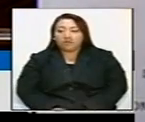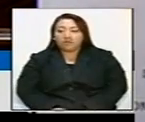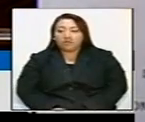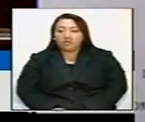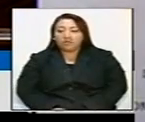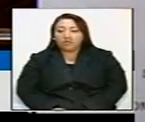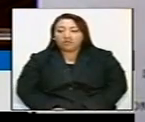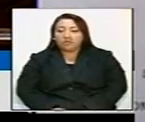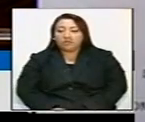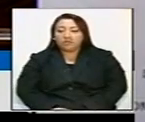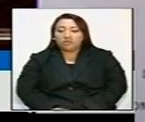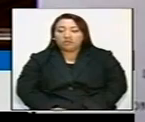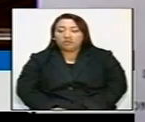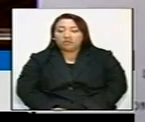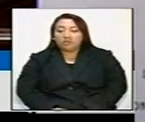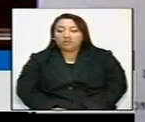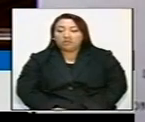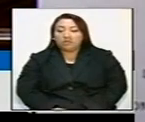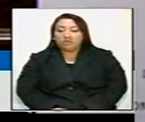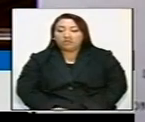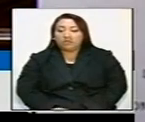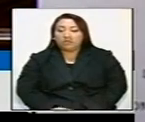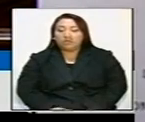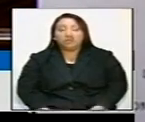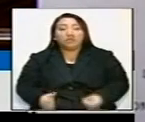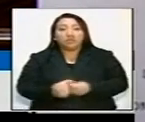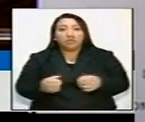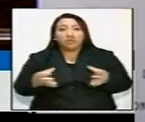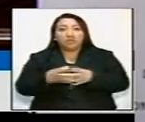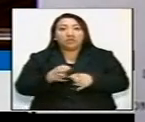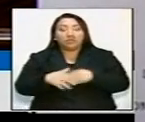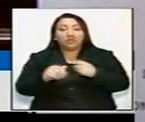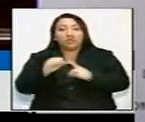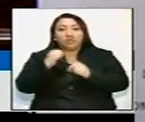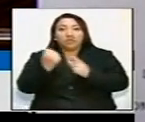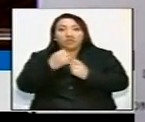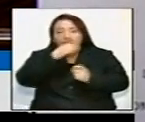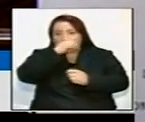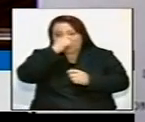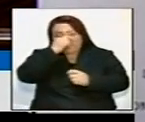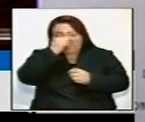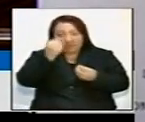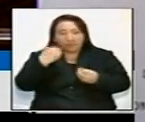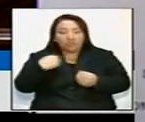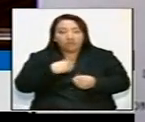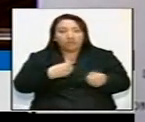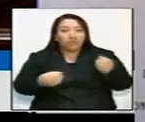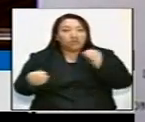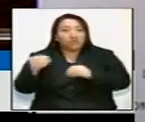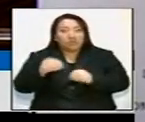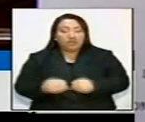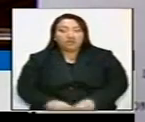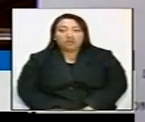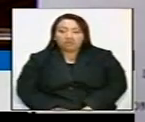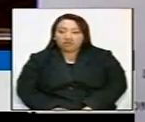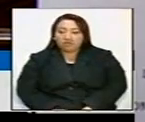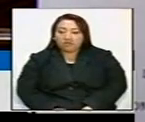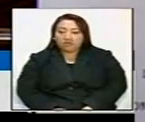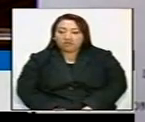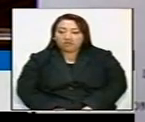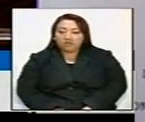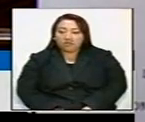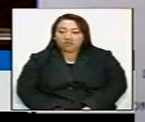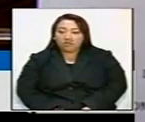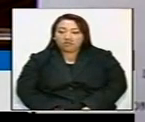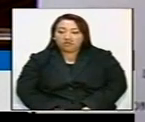se han definido ya, digamos, en consenso con diversos actores en la sociedad, ver cómo la vamos a implementar y establecer esa hoja de ruta. Es